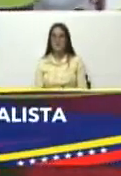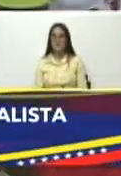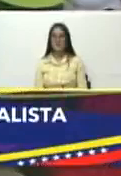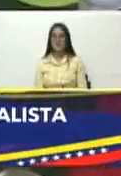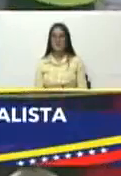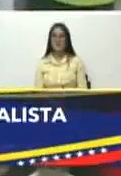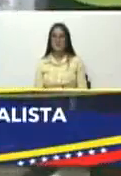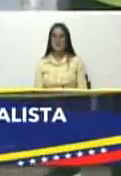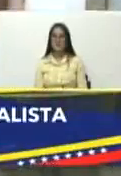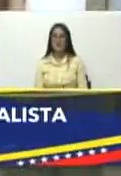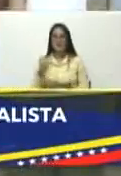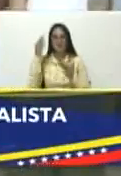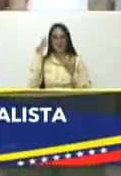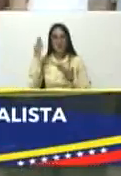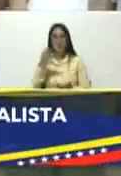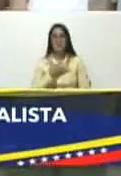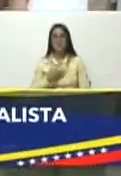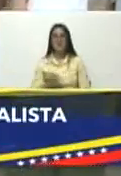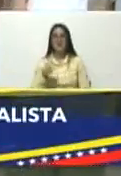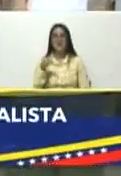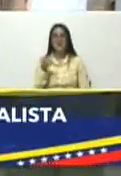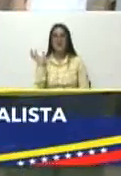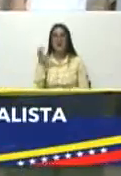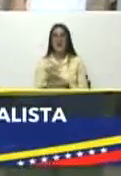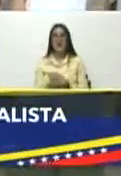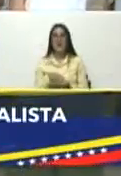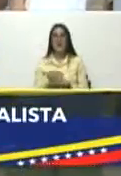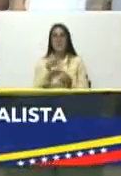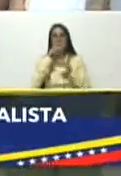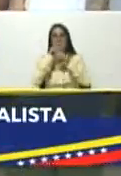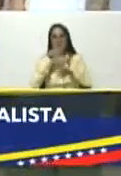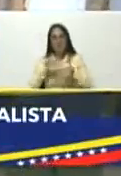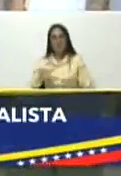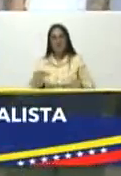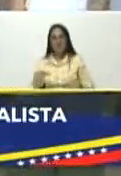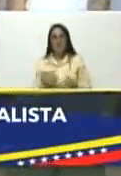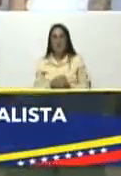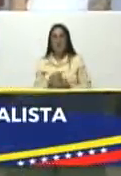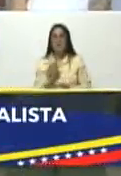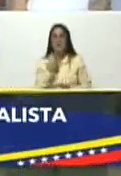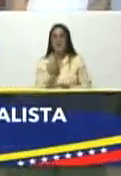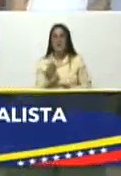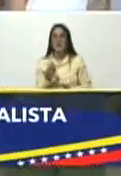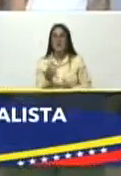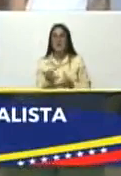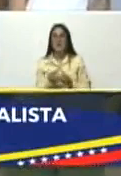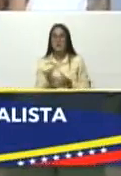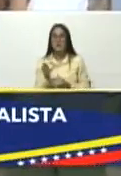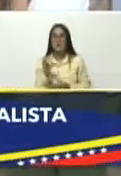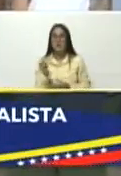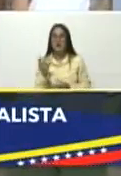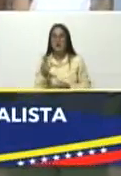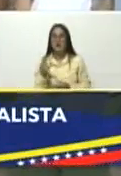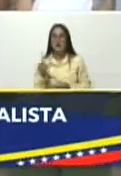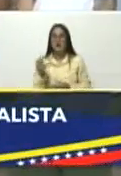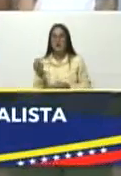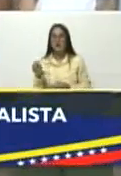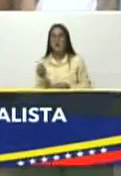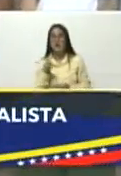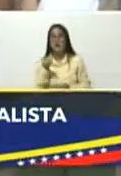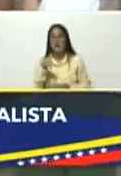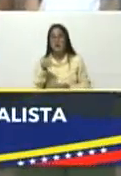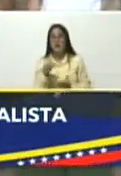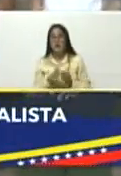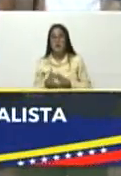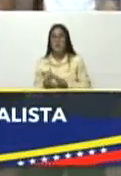Saludos, presidente. Desde aquí, desde Aragua, mil bendiciones, como lo acaba de decir el compañero Carlos Alejo. Esta comunidad